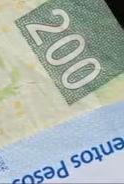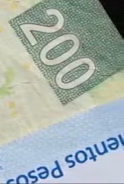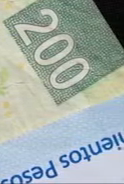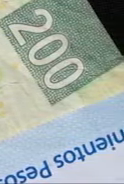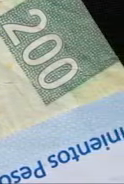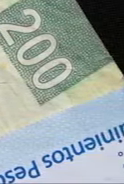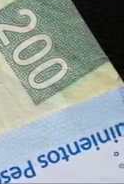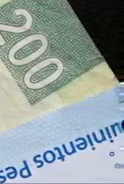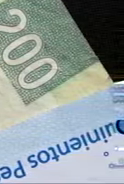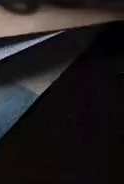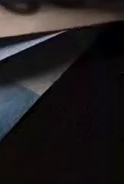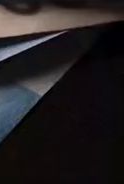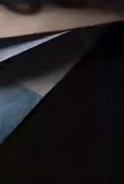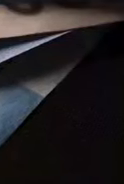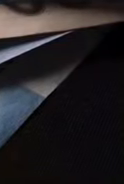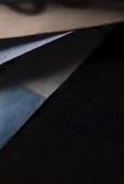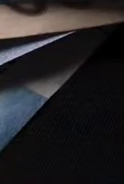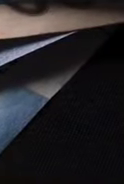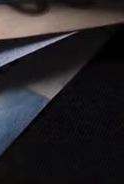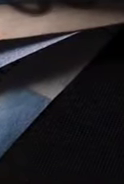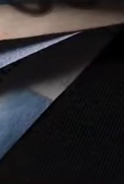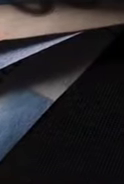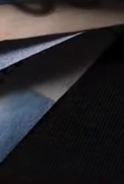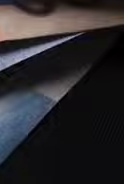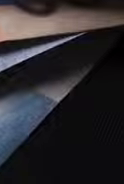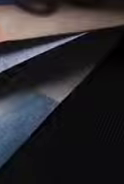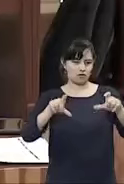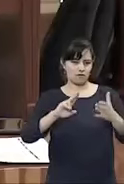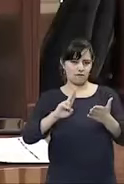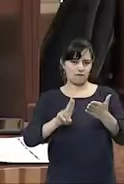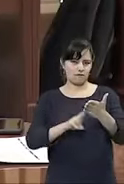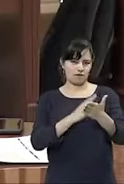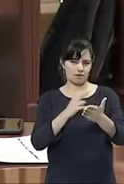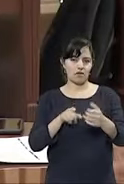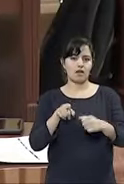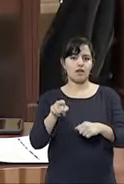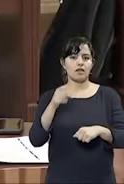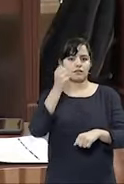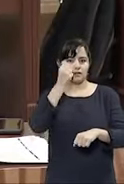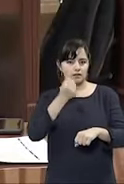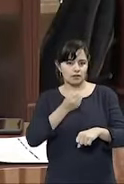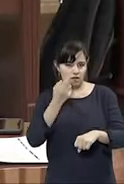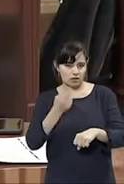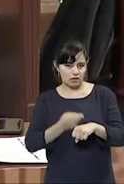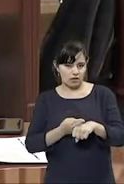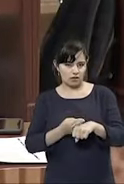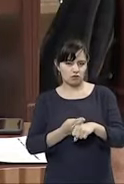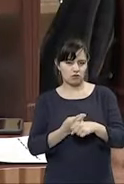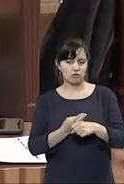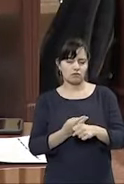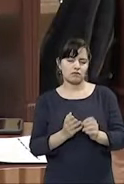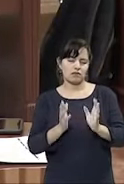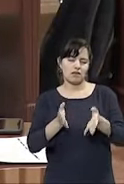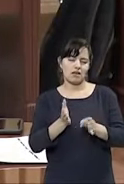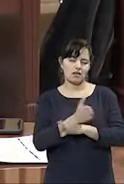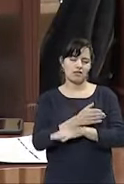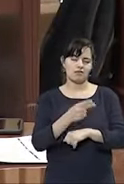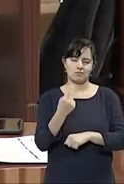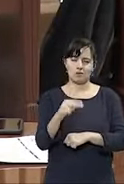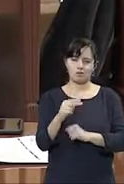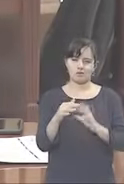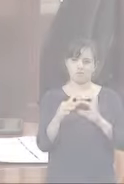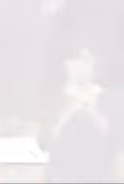tesorero del Pri Chihuahua Pedro Mauri Romero Chávez así explicó ayer la investigación el consejero